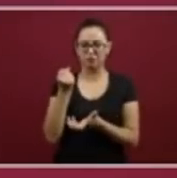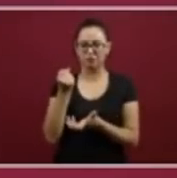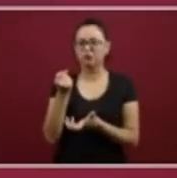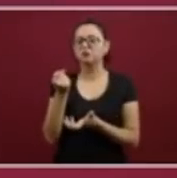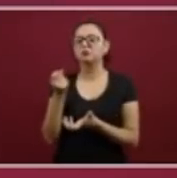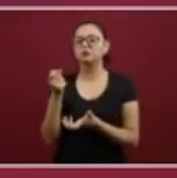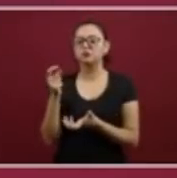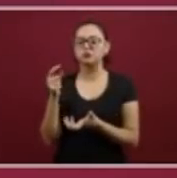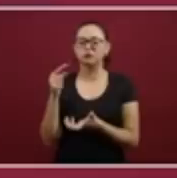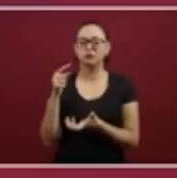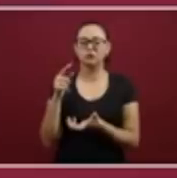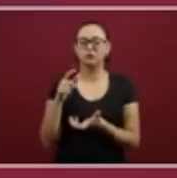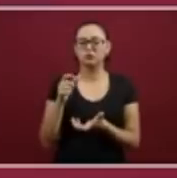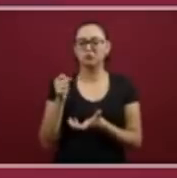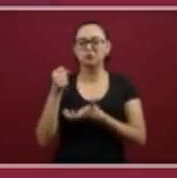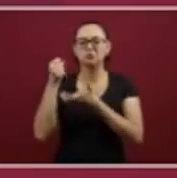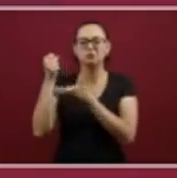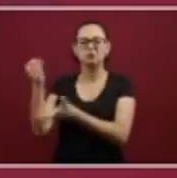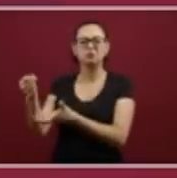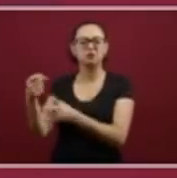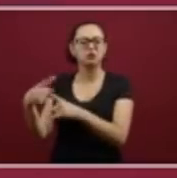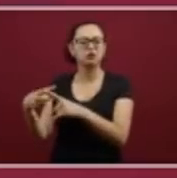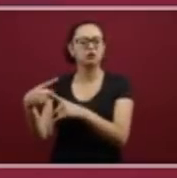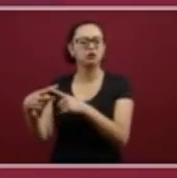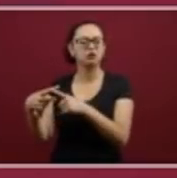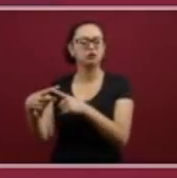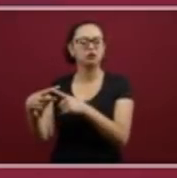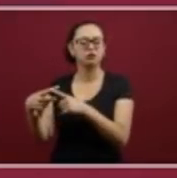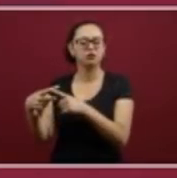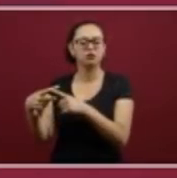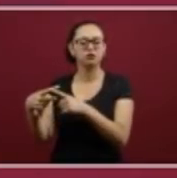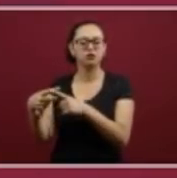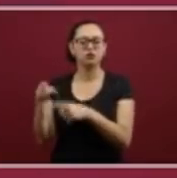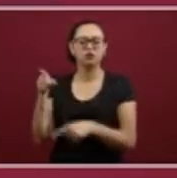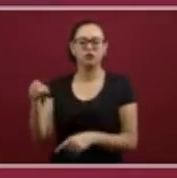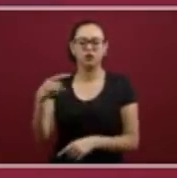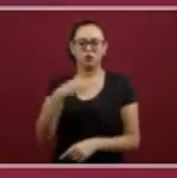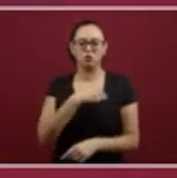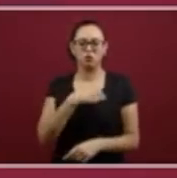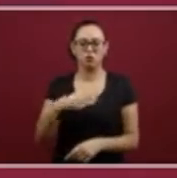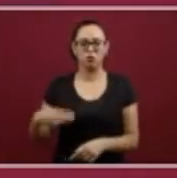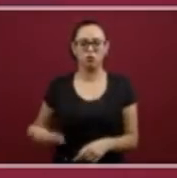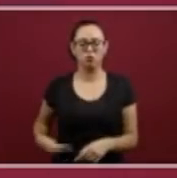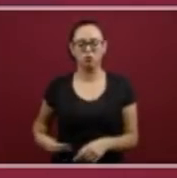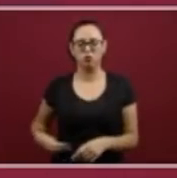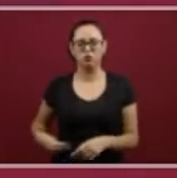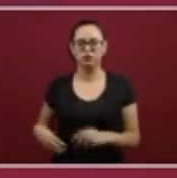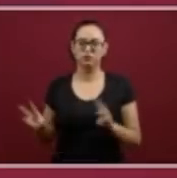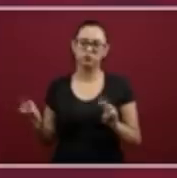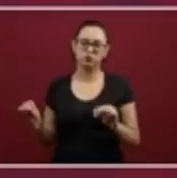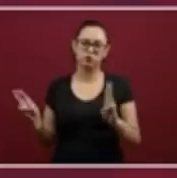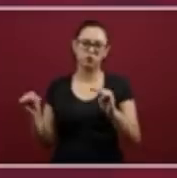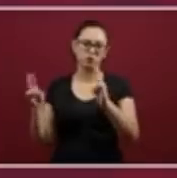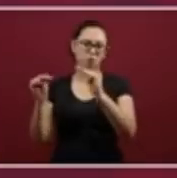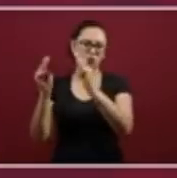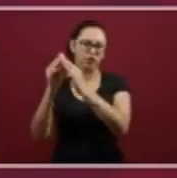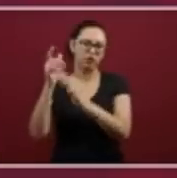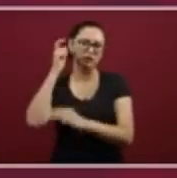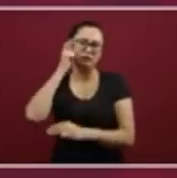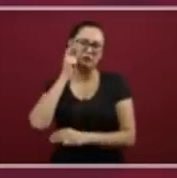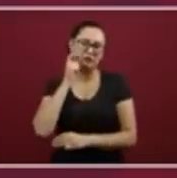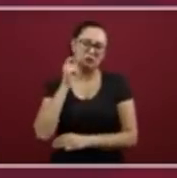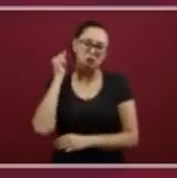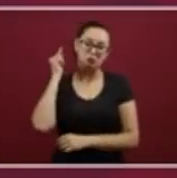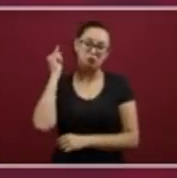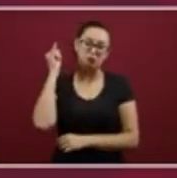poblaciones, en este caso a municipios de la montaña de Guerrero. Se está